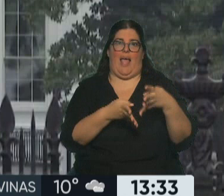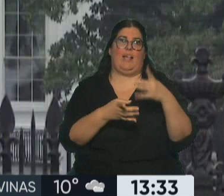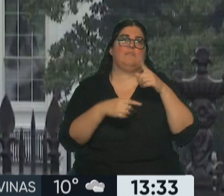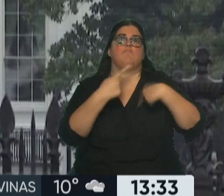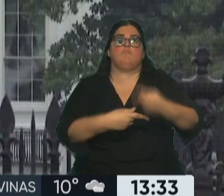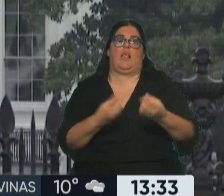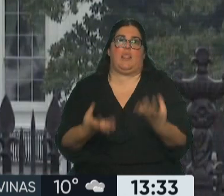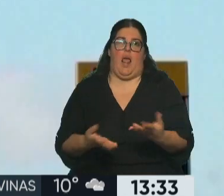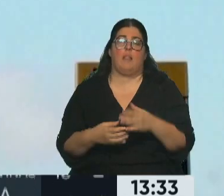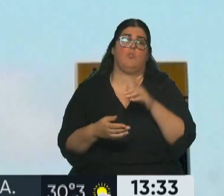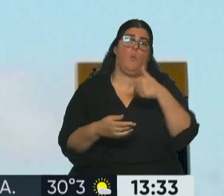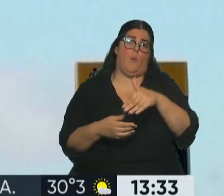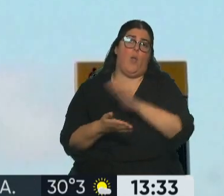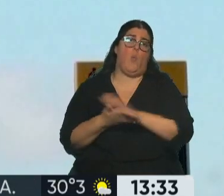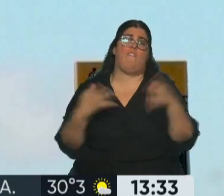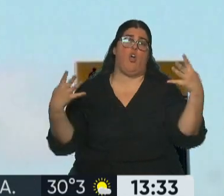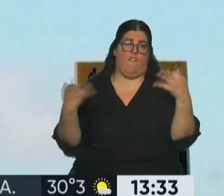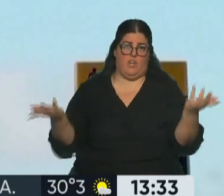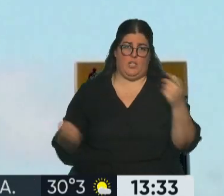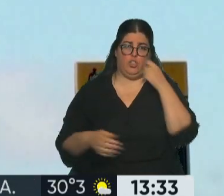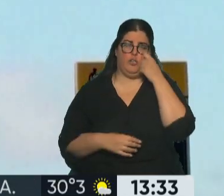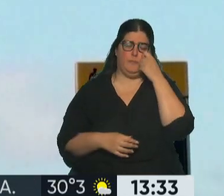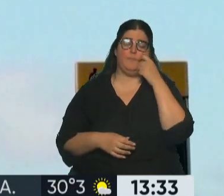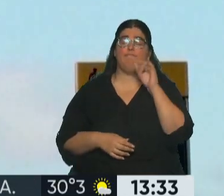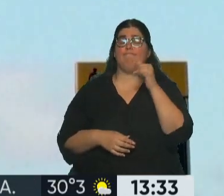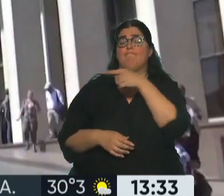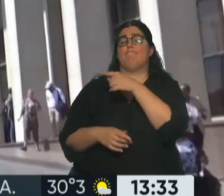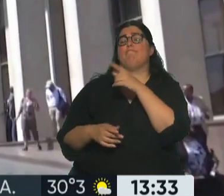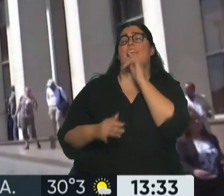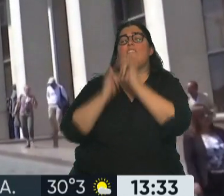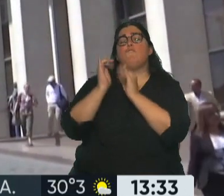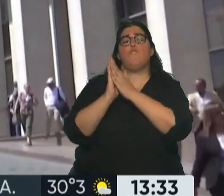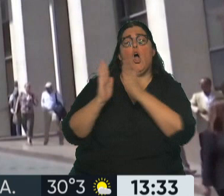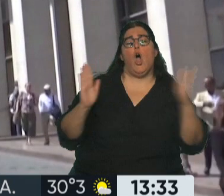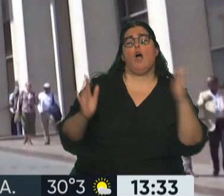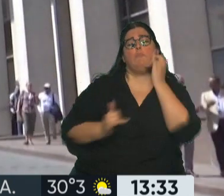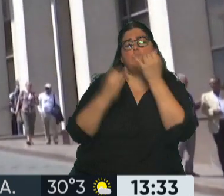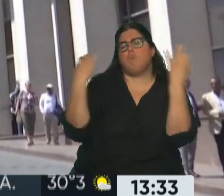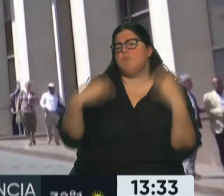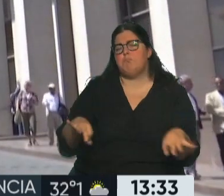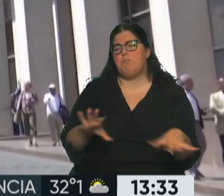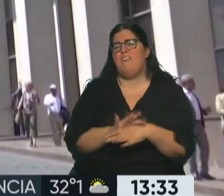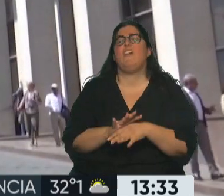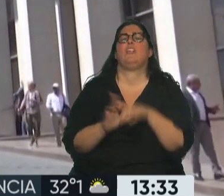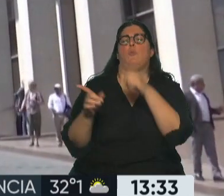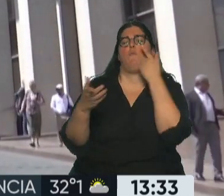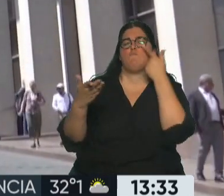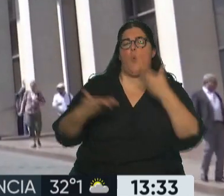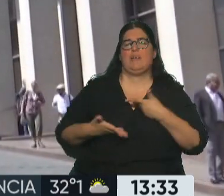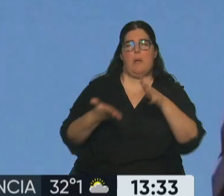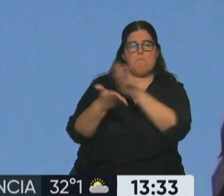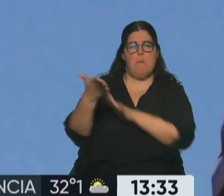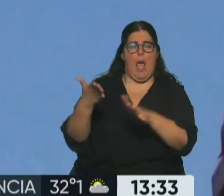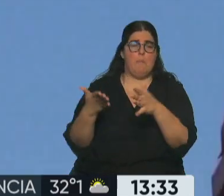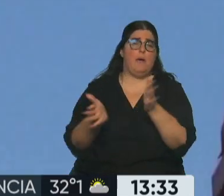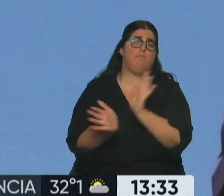nuevo conflicto y esto es así buo muy bien lo explicaba el informe y vos recién a partir de los mapas lo que vemos es en cierta medida